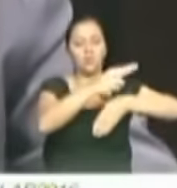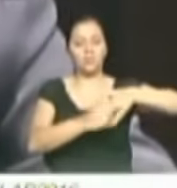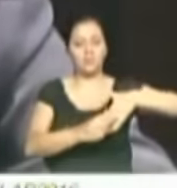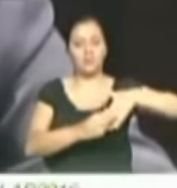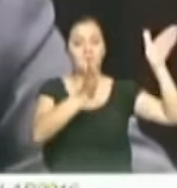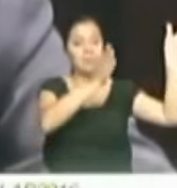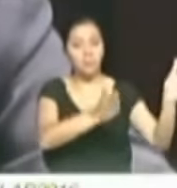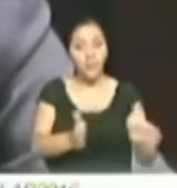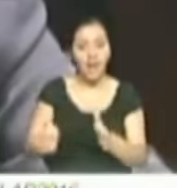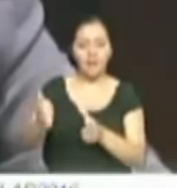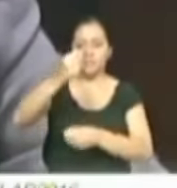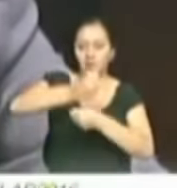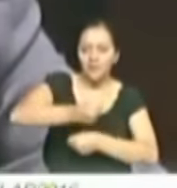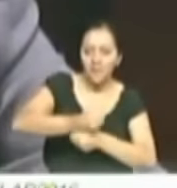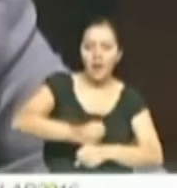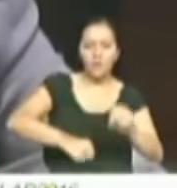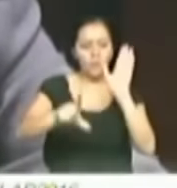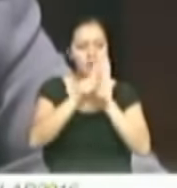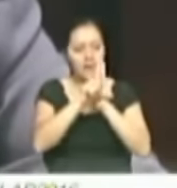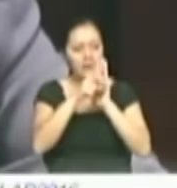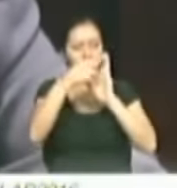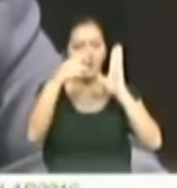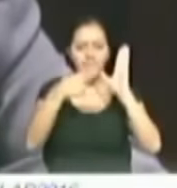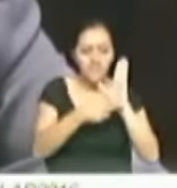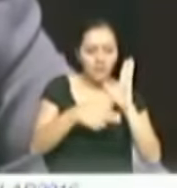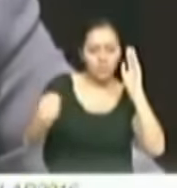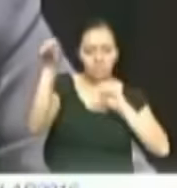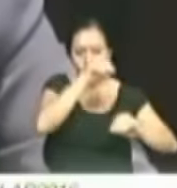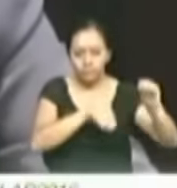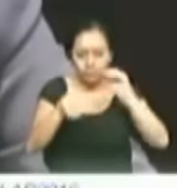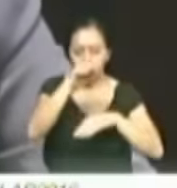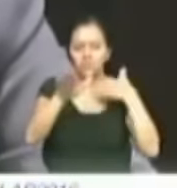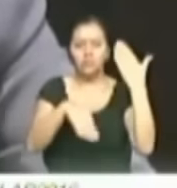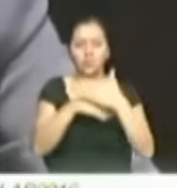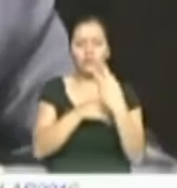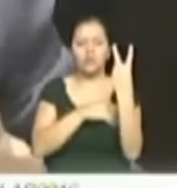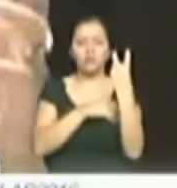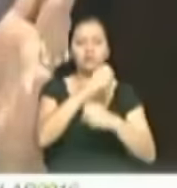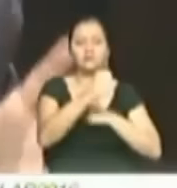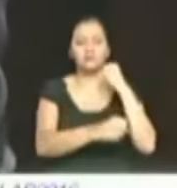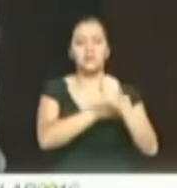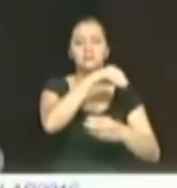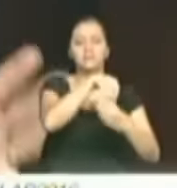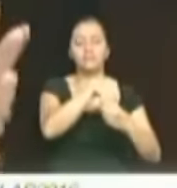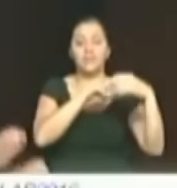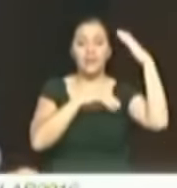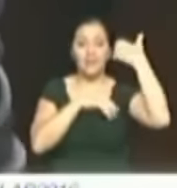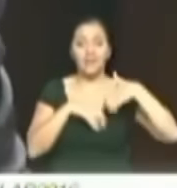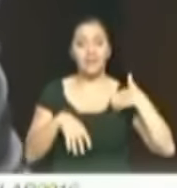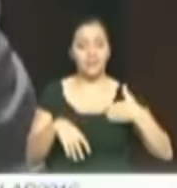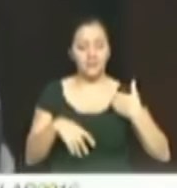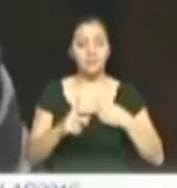políticas que hemos desarrollado durante más de 12 años en la Argentina, pero también por la